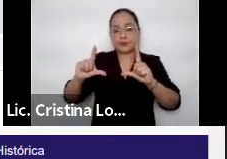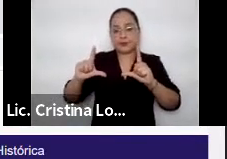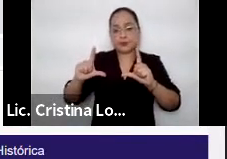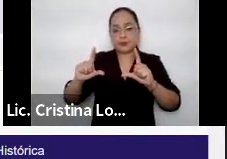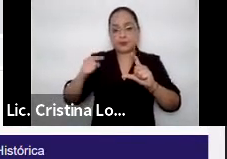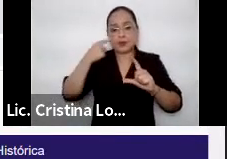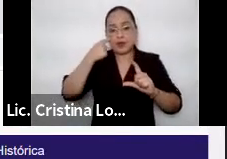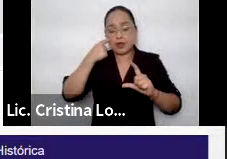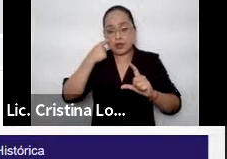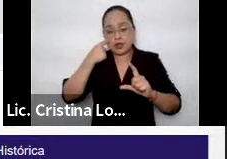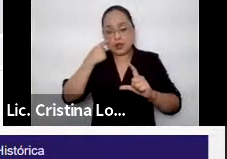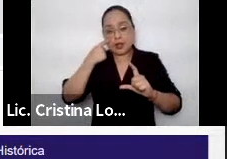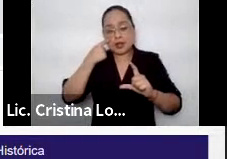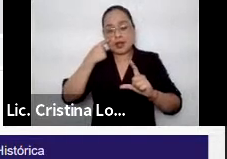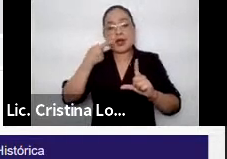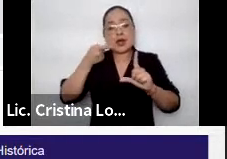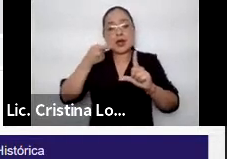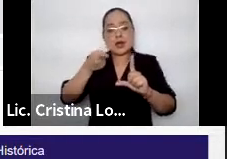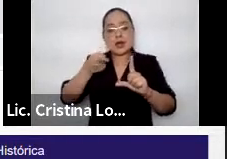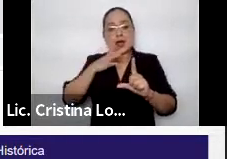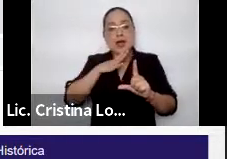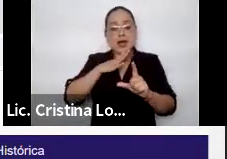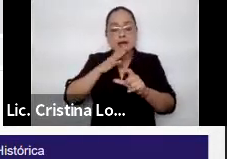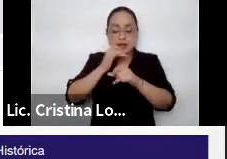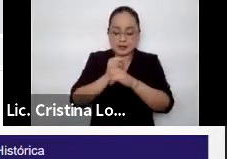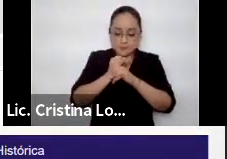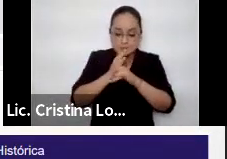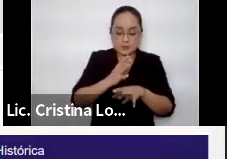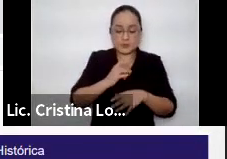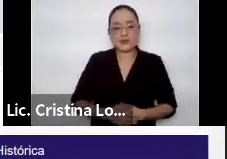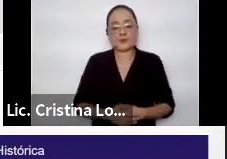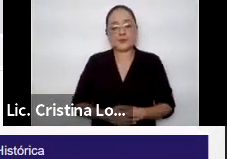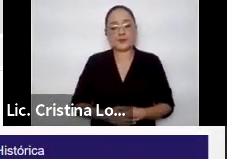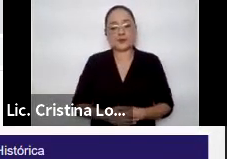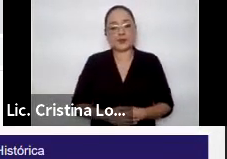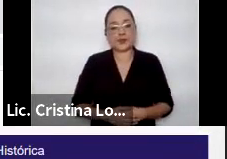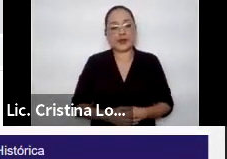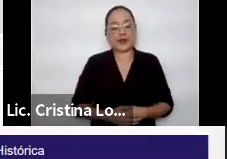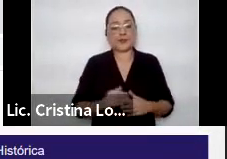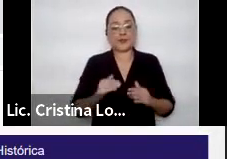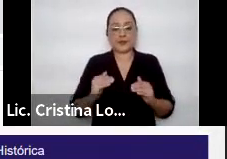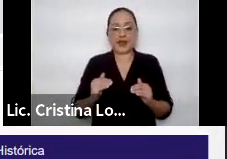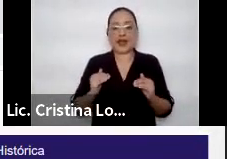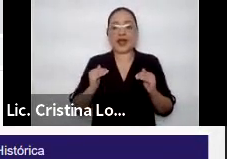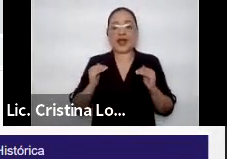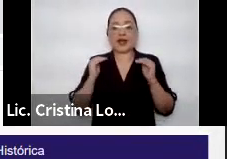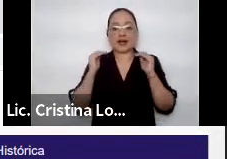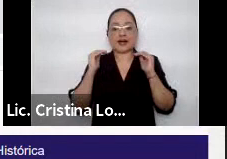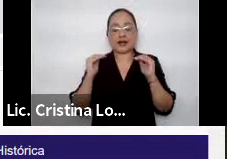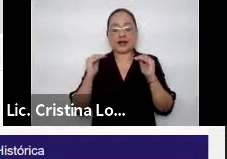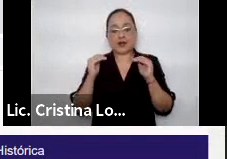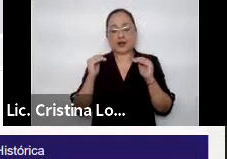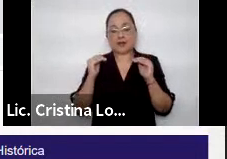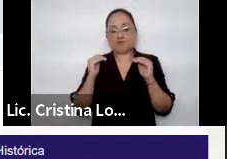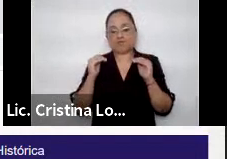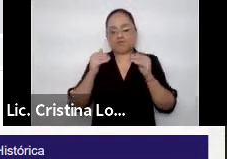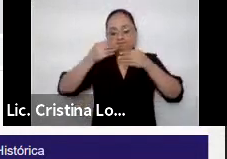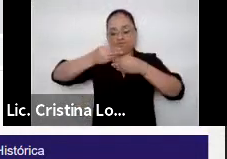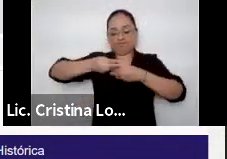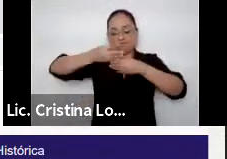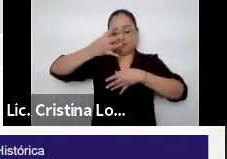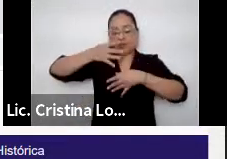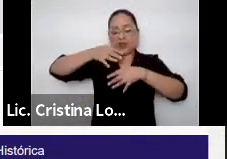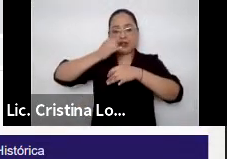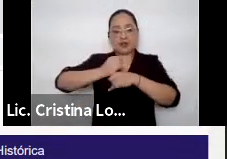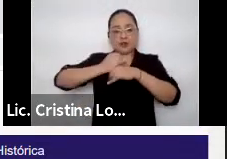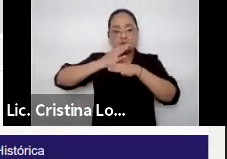a visualizar esta información. Vean, primero, la forma en que nos va a desplegar la información no